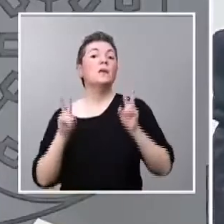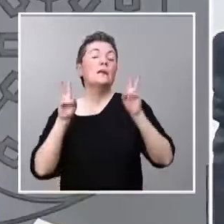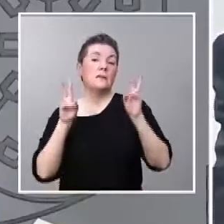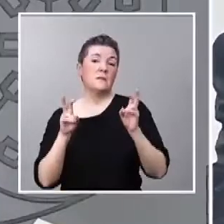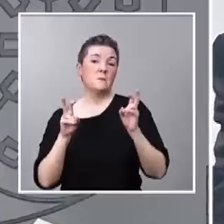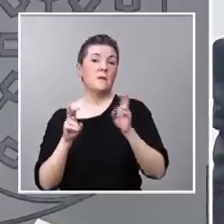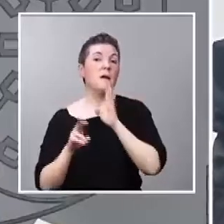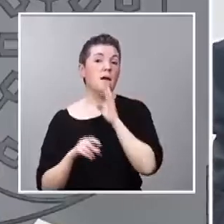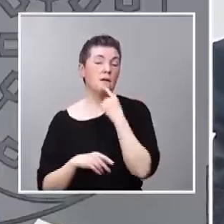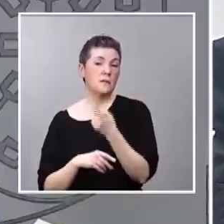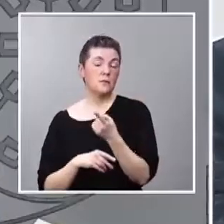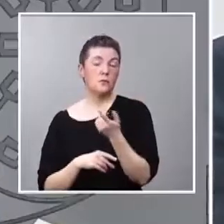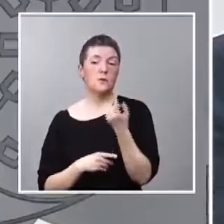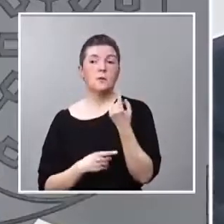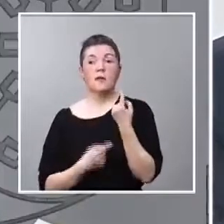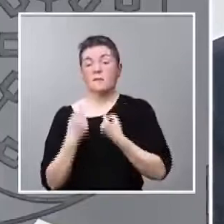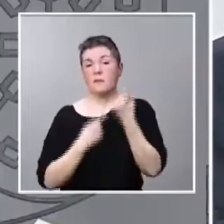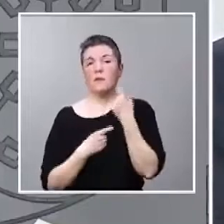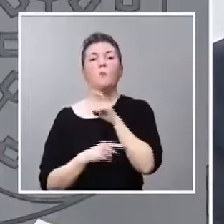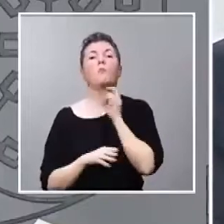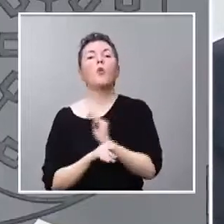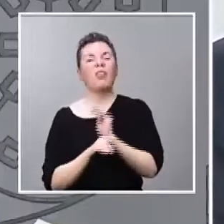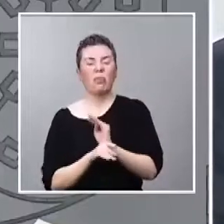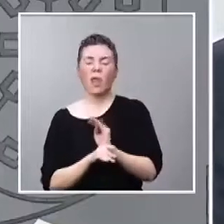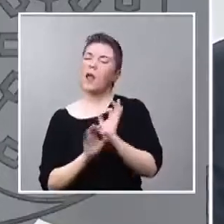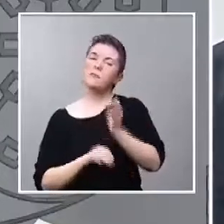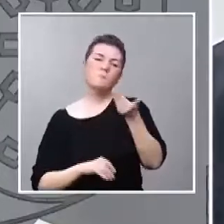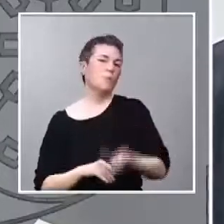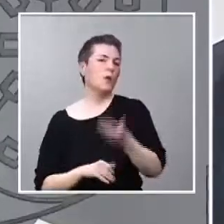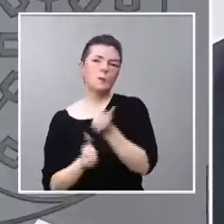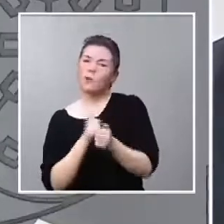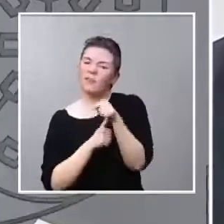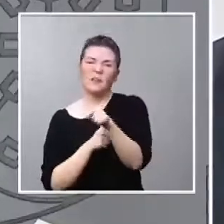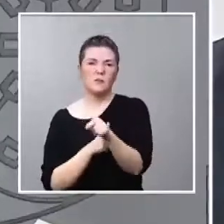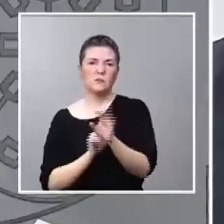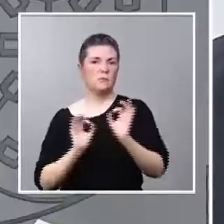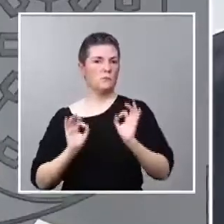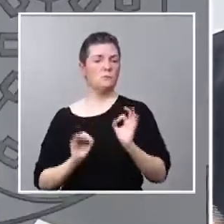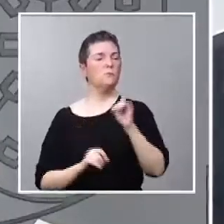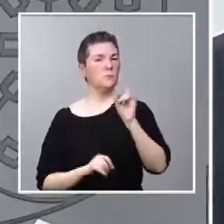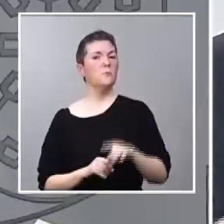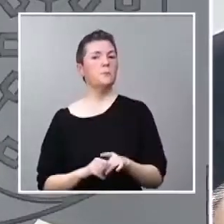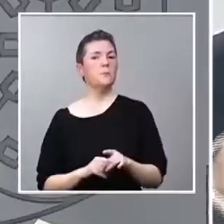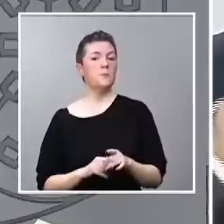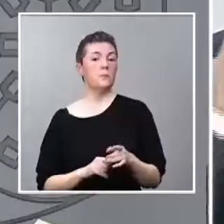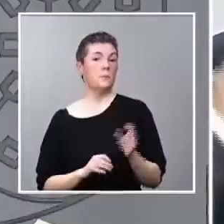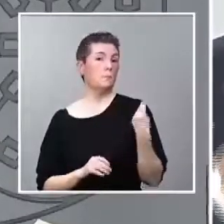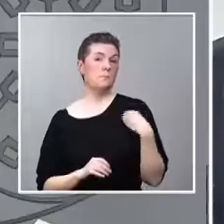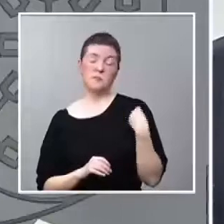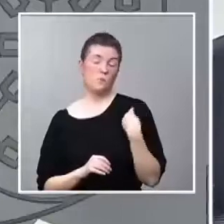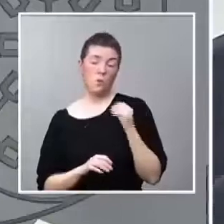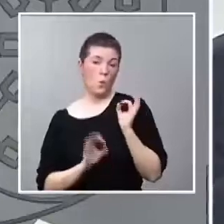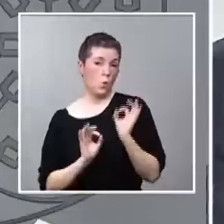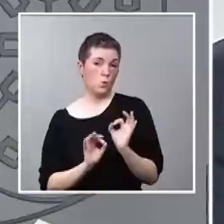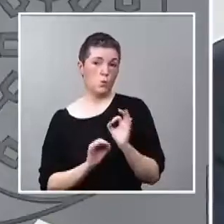refuerzo el argumento que yo he dado antes. Es decir, tú cuando dices que vas a drogar la ley de violencia de género, la traducción que hacen la mayoría